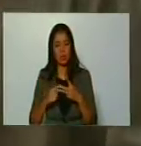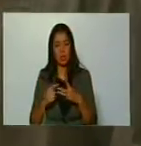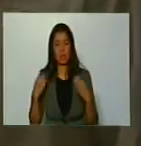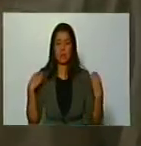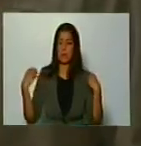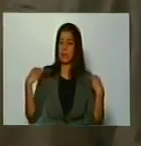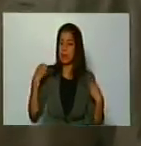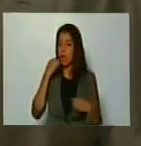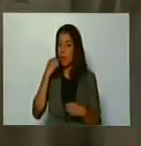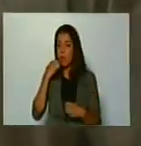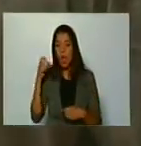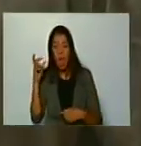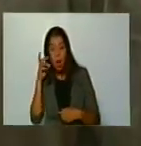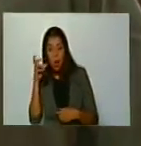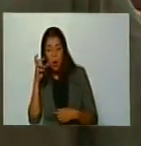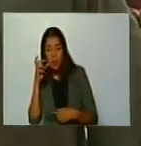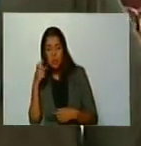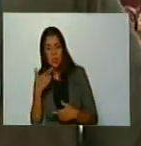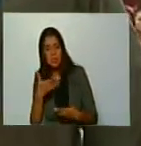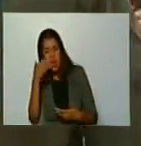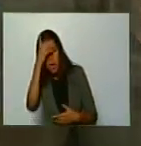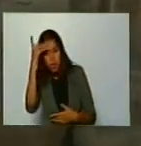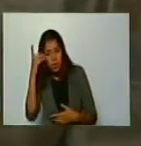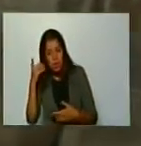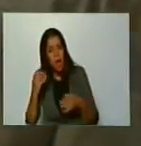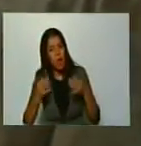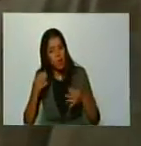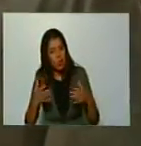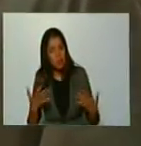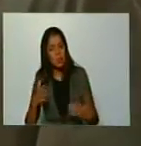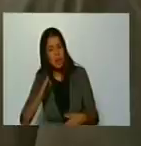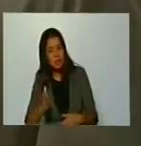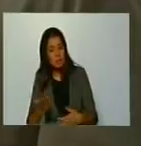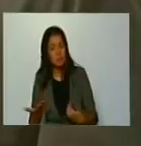y uno los escucha, pero nos dice: Diosdado, ¿cuándo va a haber justicia? ¿Cuándo va a meter preso a ese tipo?